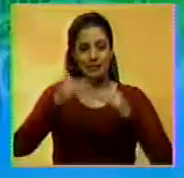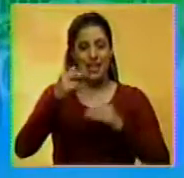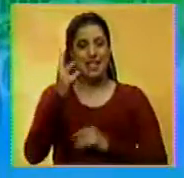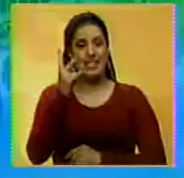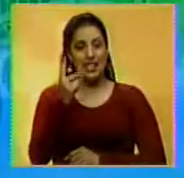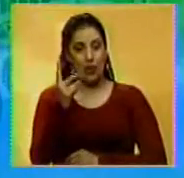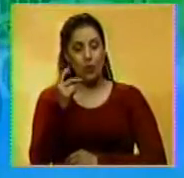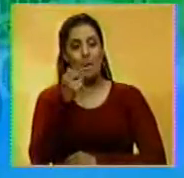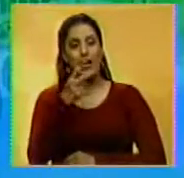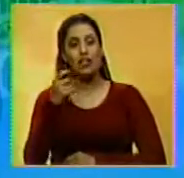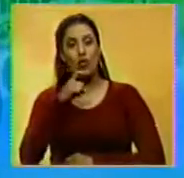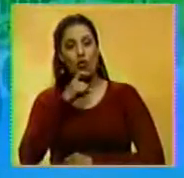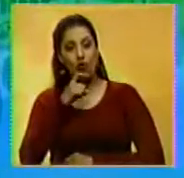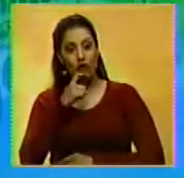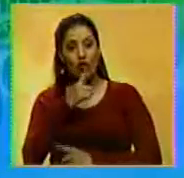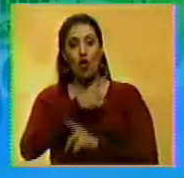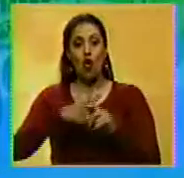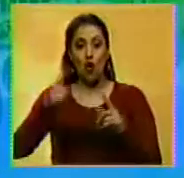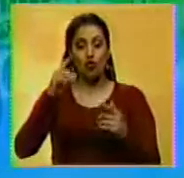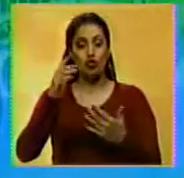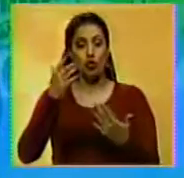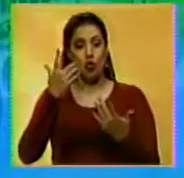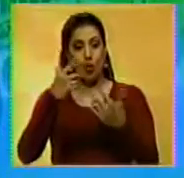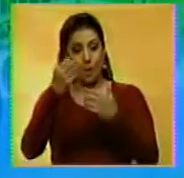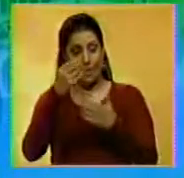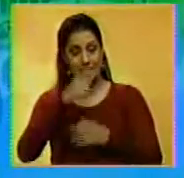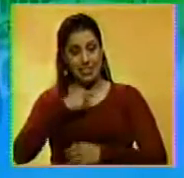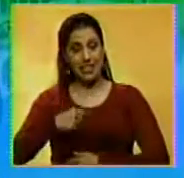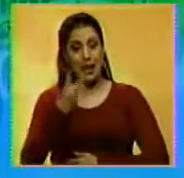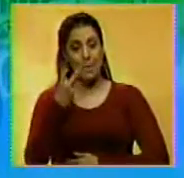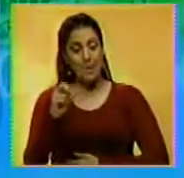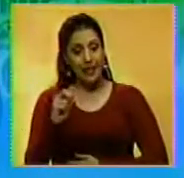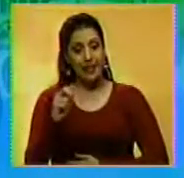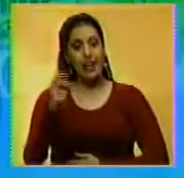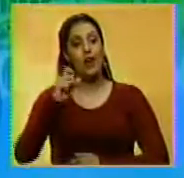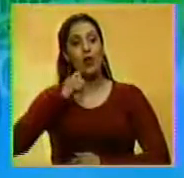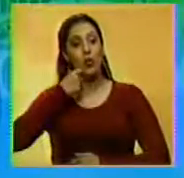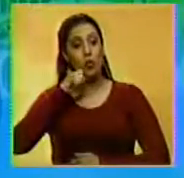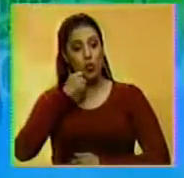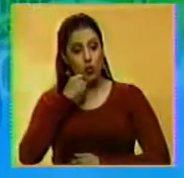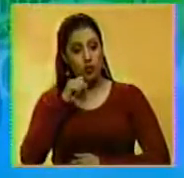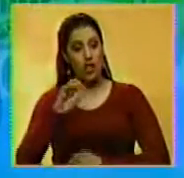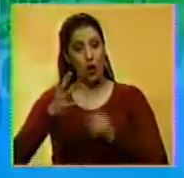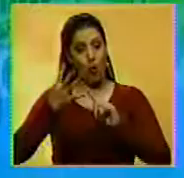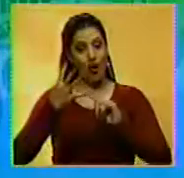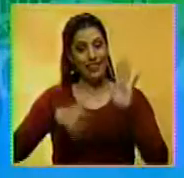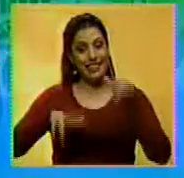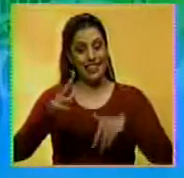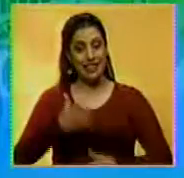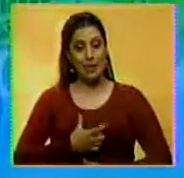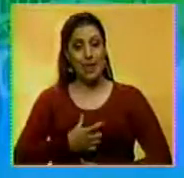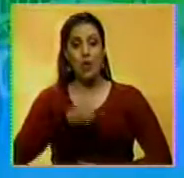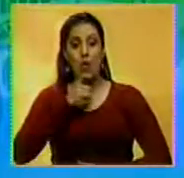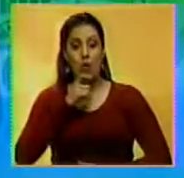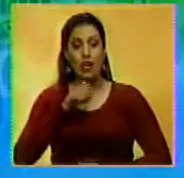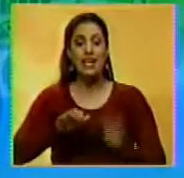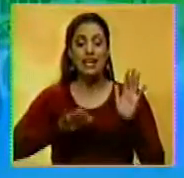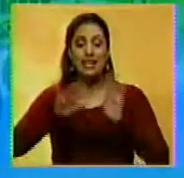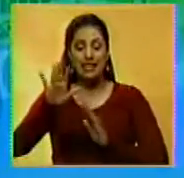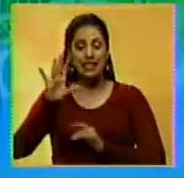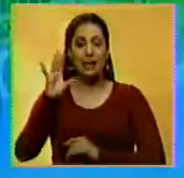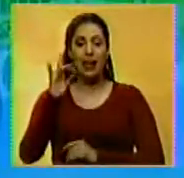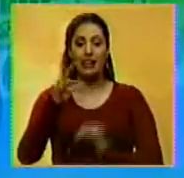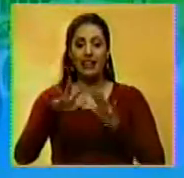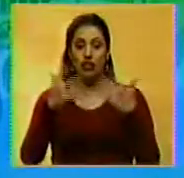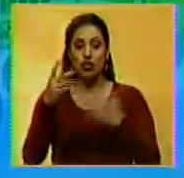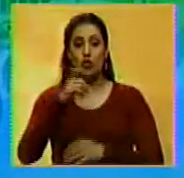con 22 oros, seguido precisamente de los asiáticos con 20 metales áureos. Rusia es cuarto con 13 medallas de oro, 15 de plata y 18